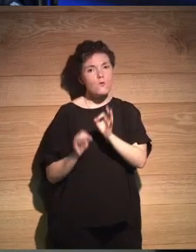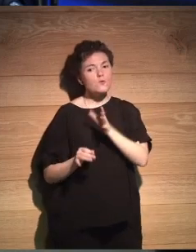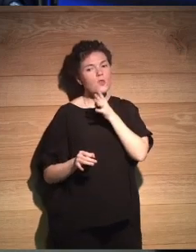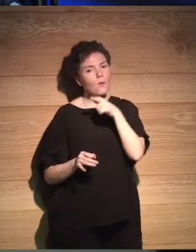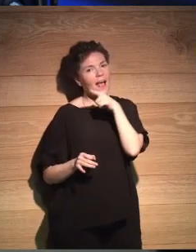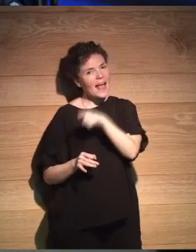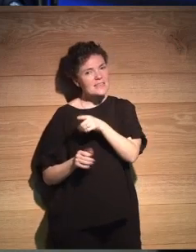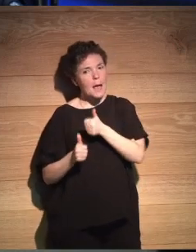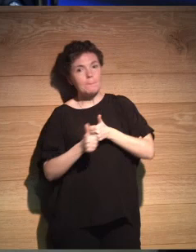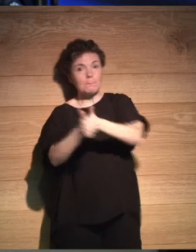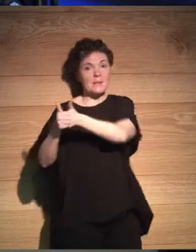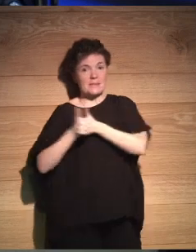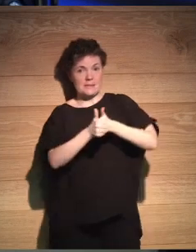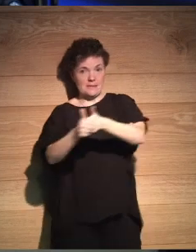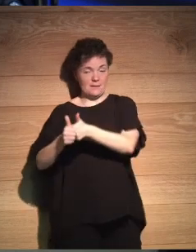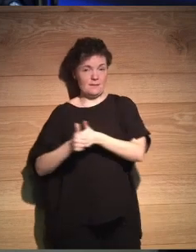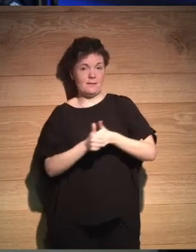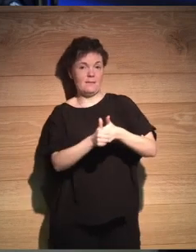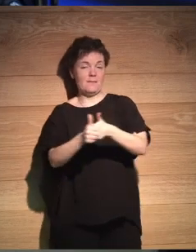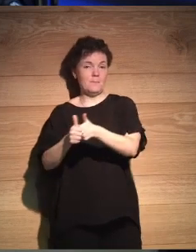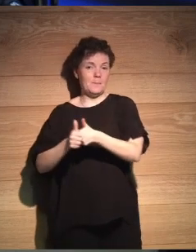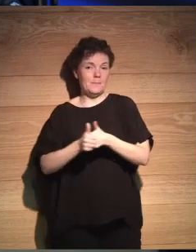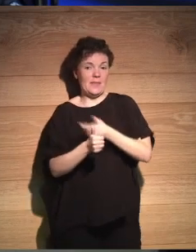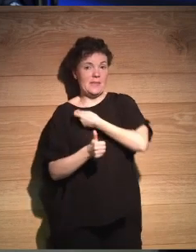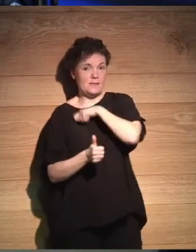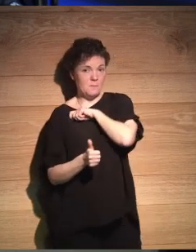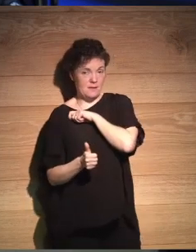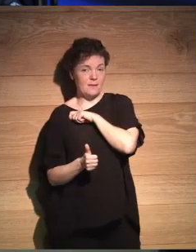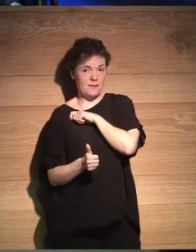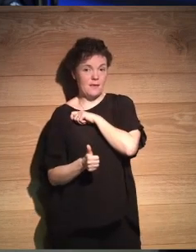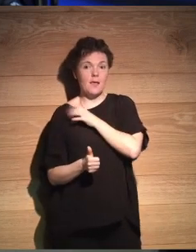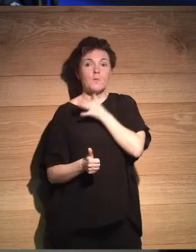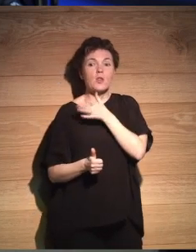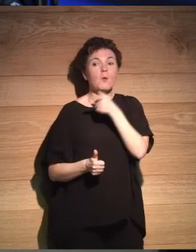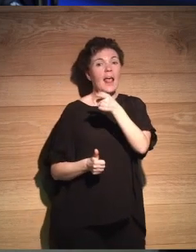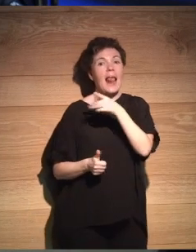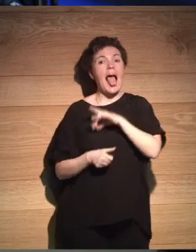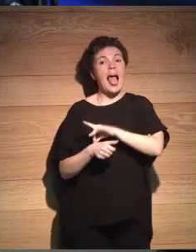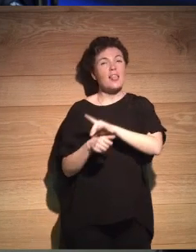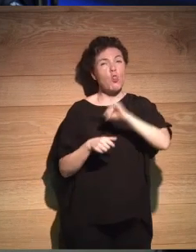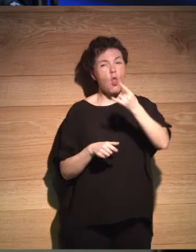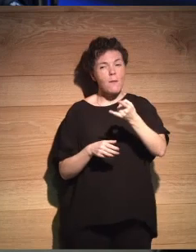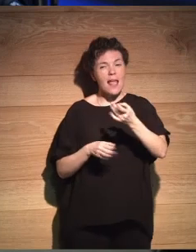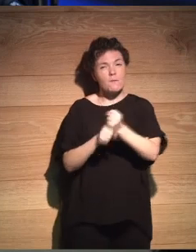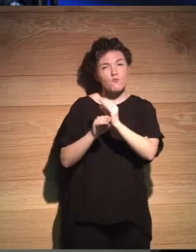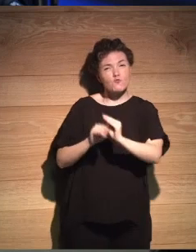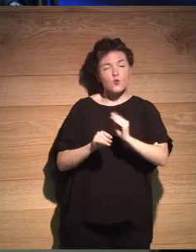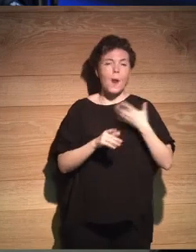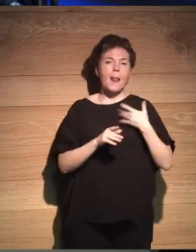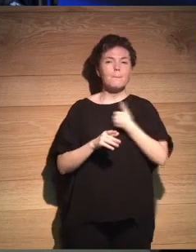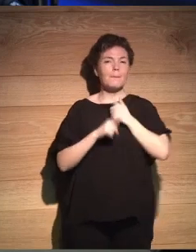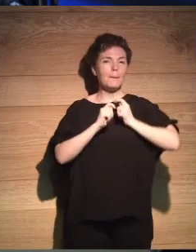ella hubiera sido perseguida en España, ya que él estaba haciendo labores de